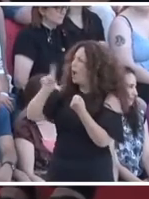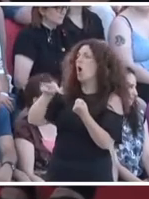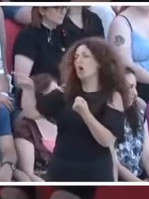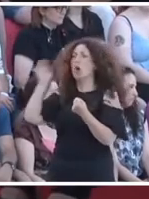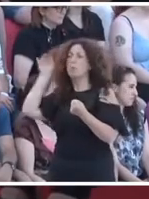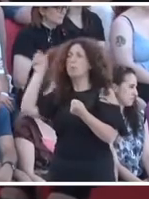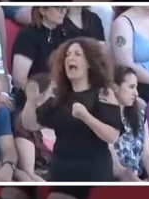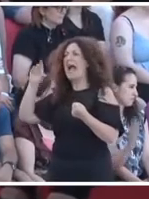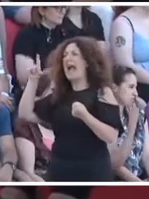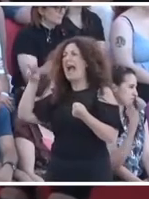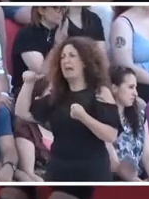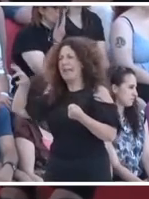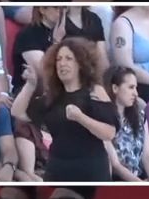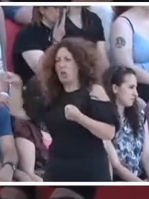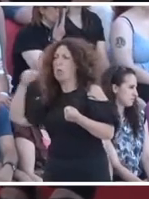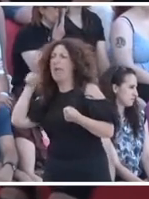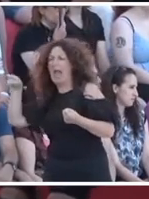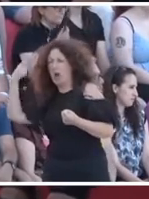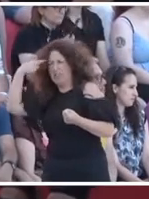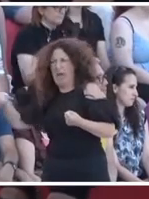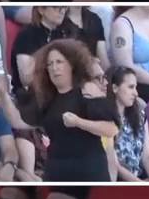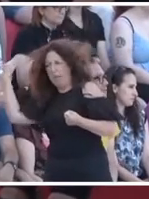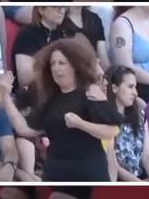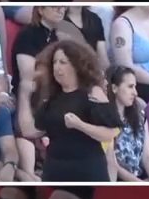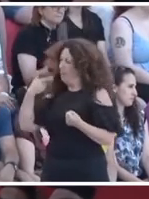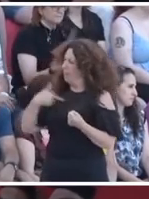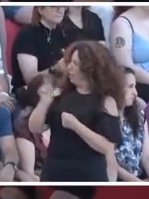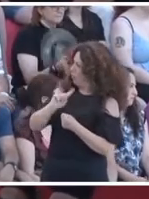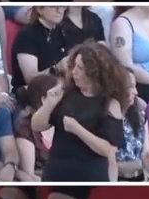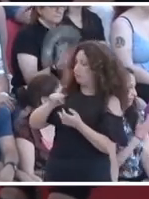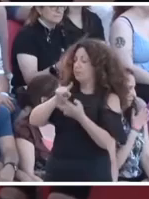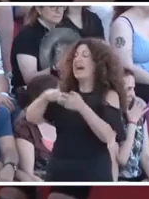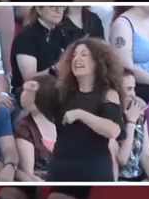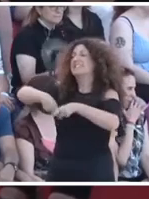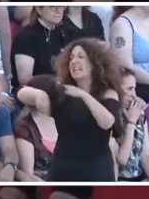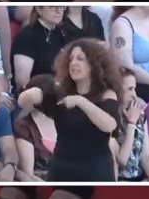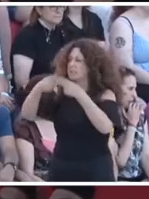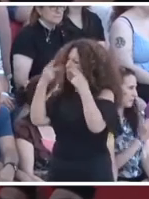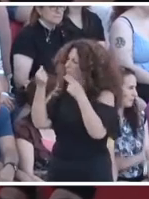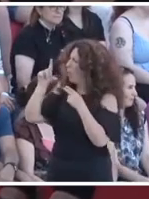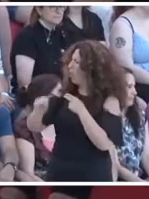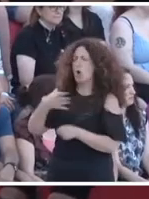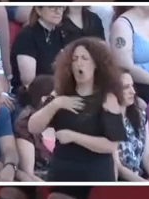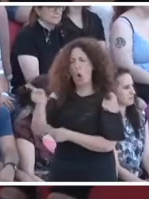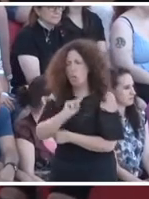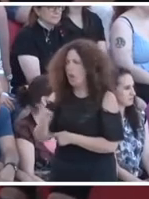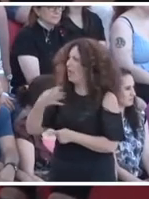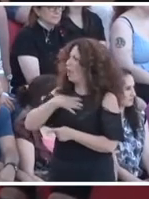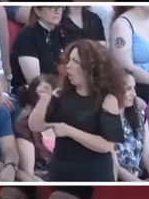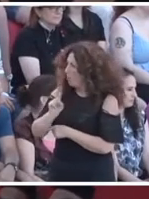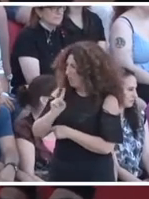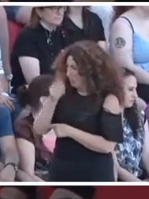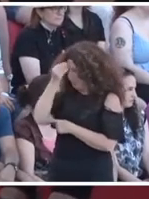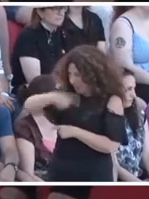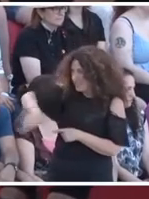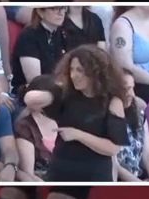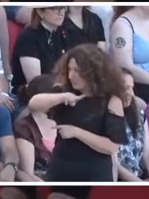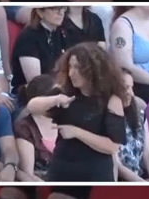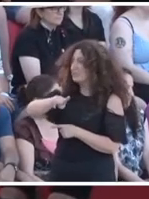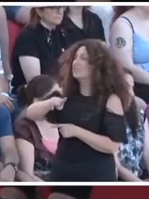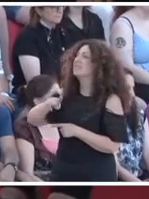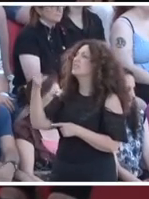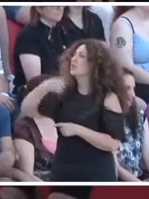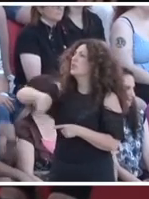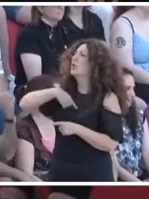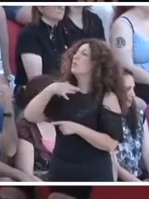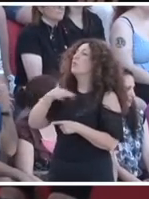Calviño. Nos dijeron que no se podía bajar el transporte público. Compañeros y compañeras, ¿alguien piensa que tendríamos